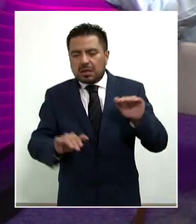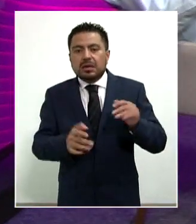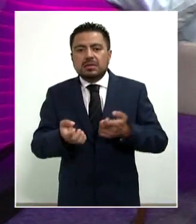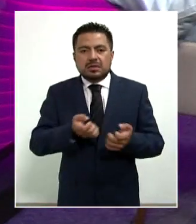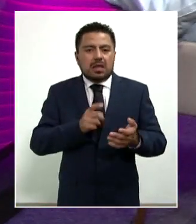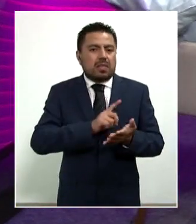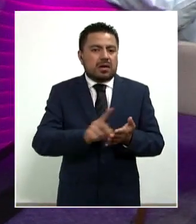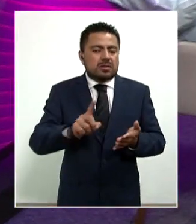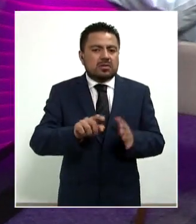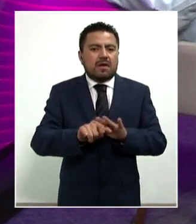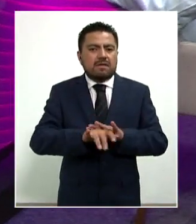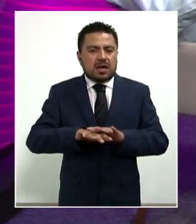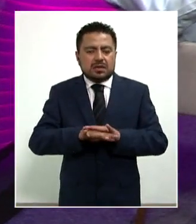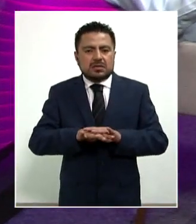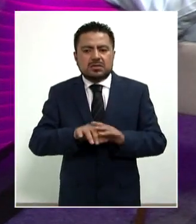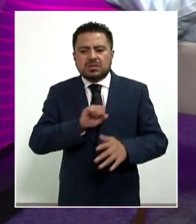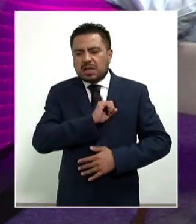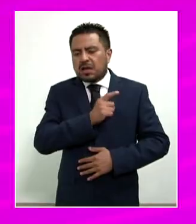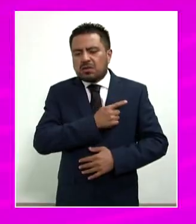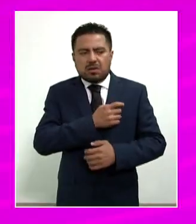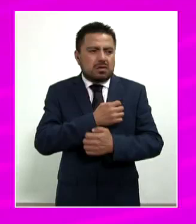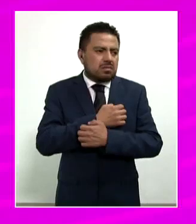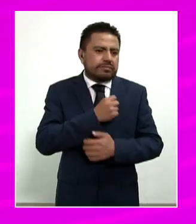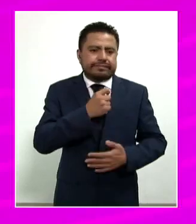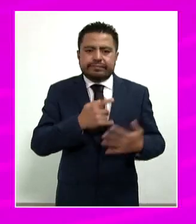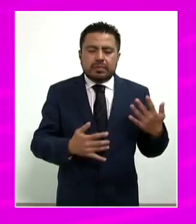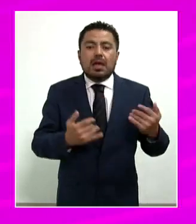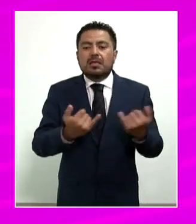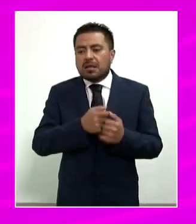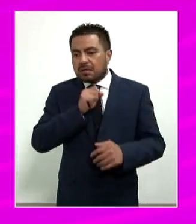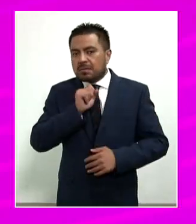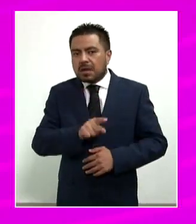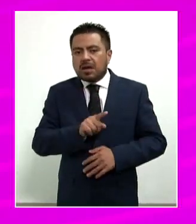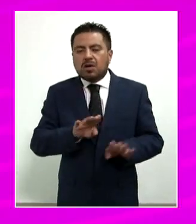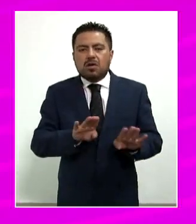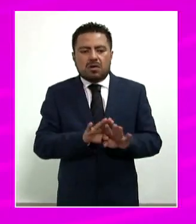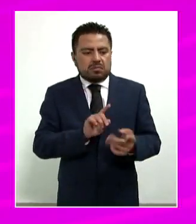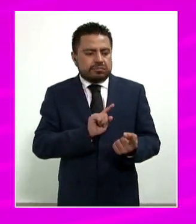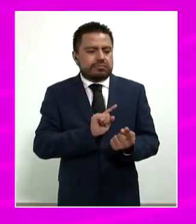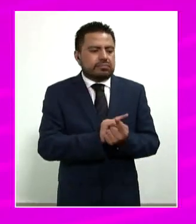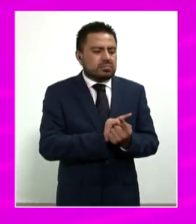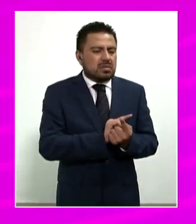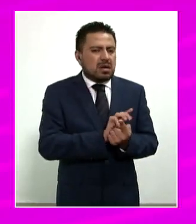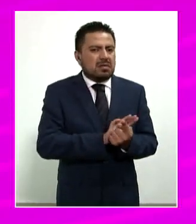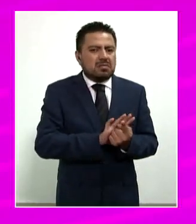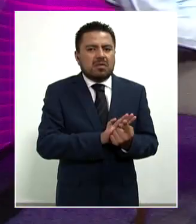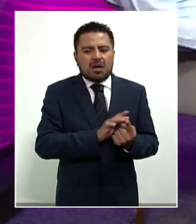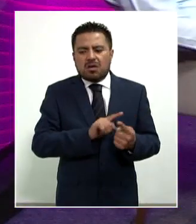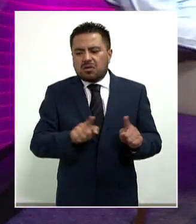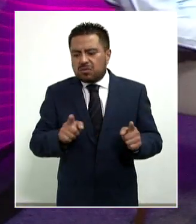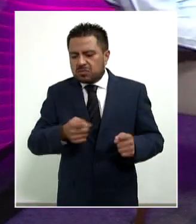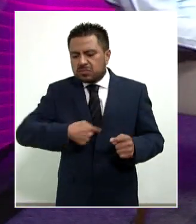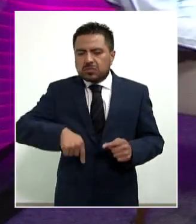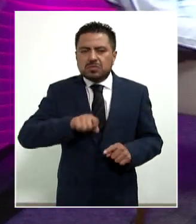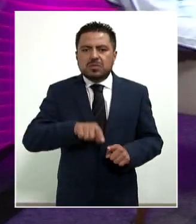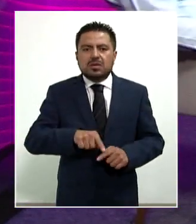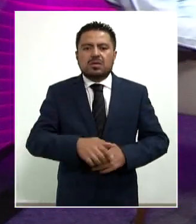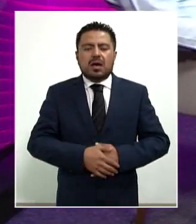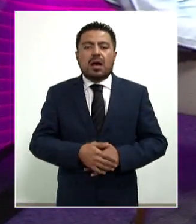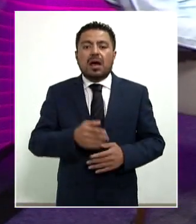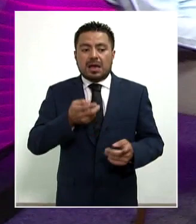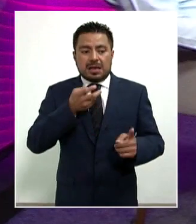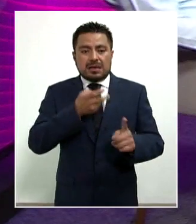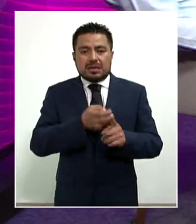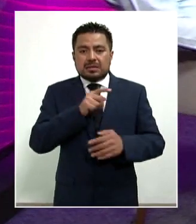ejercicio de derechos básicos, salud, educación, etcétera, y también por trato diferenciado entre nosotros. Y entonces, ante